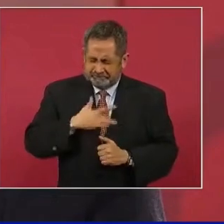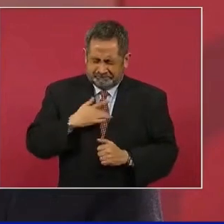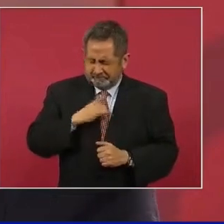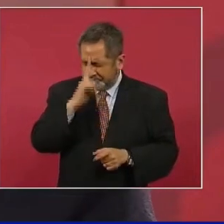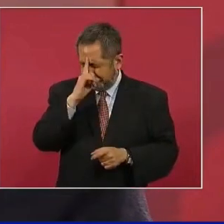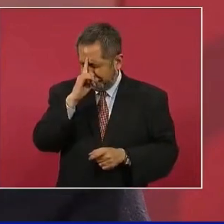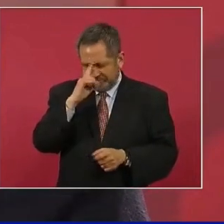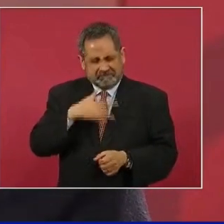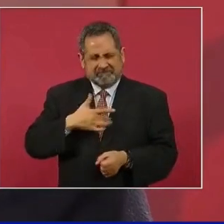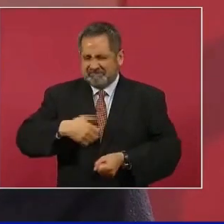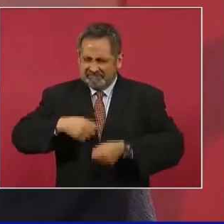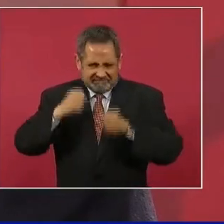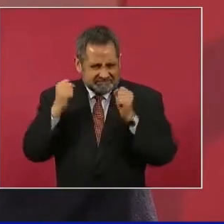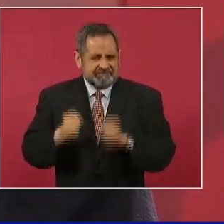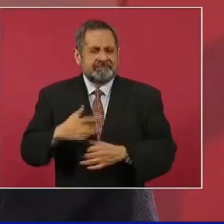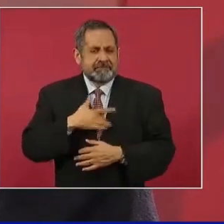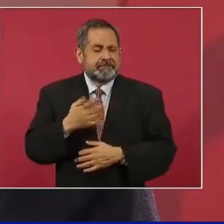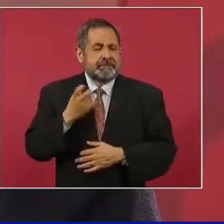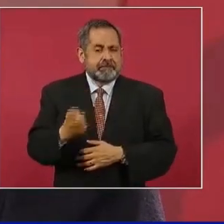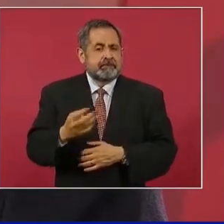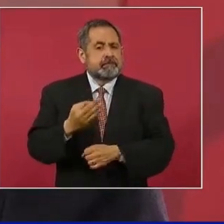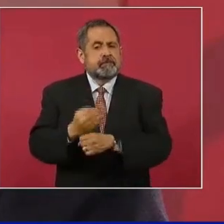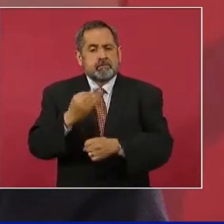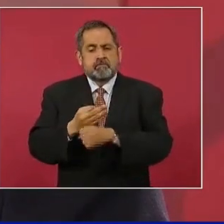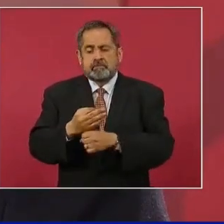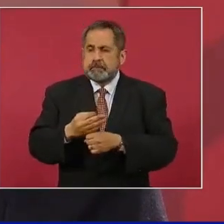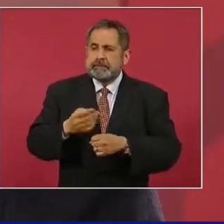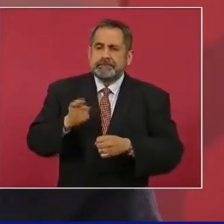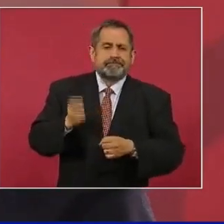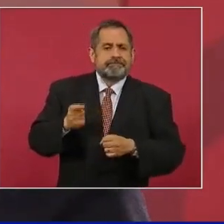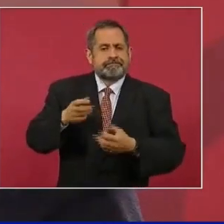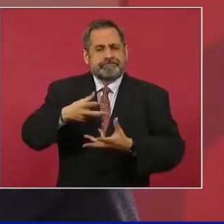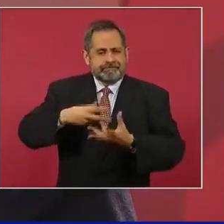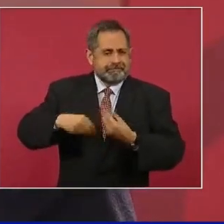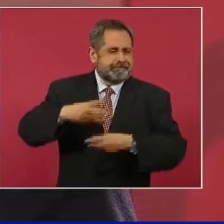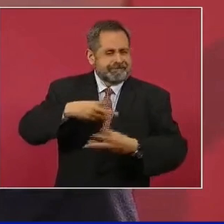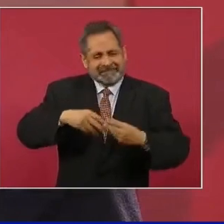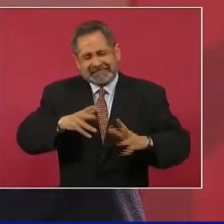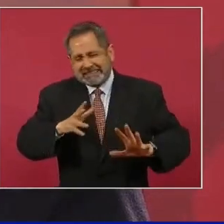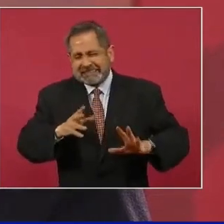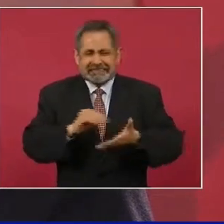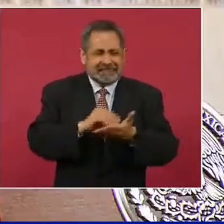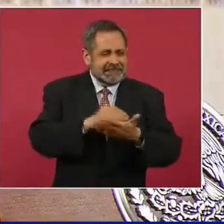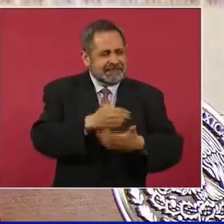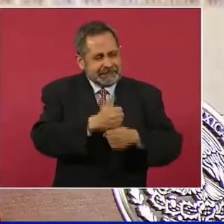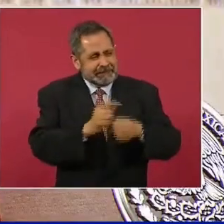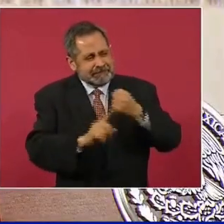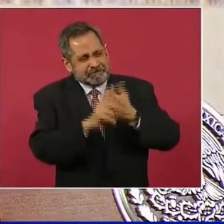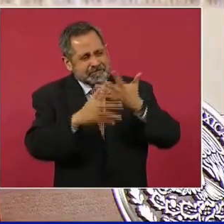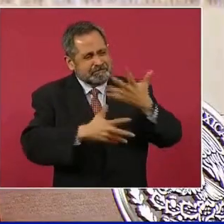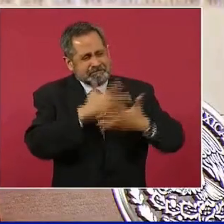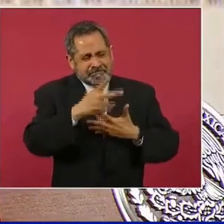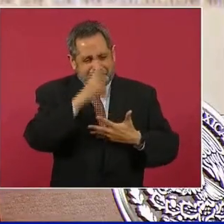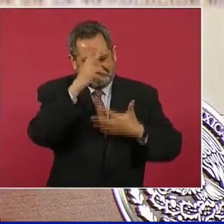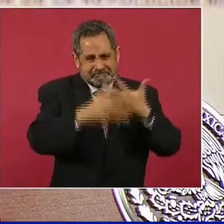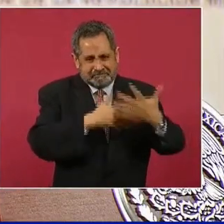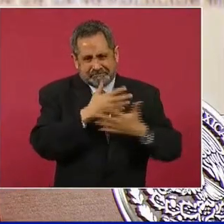convencido. Todo esto que estamos todavía padeciendo de violencia,